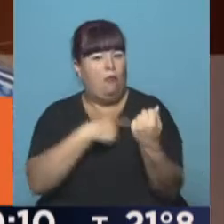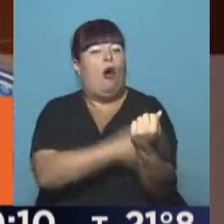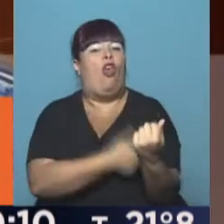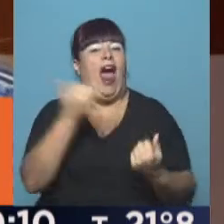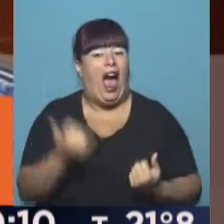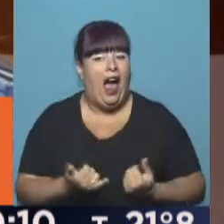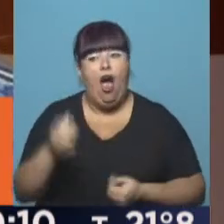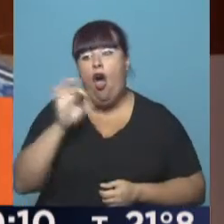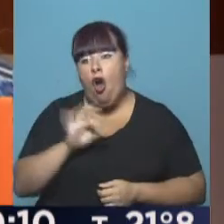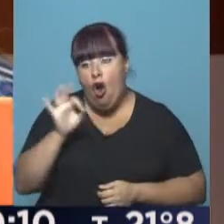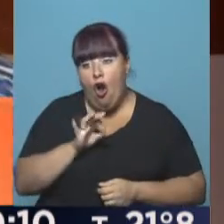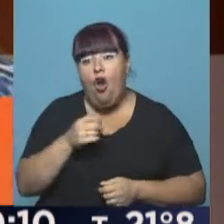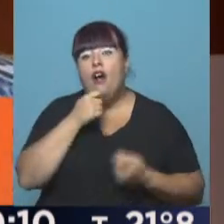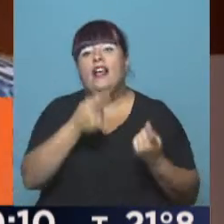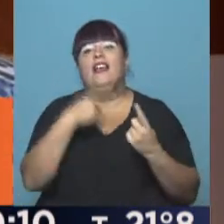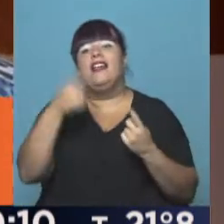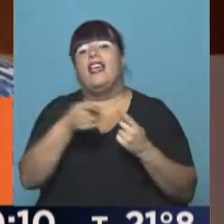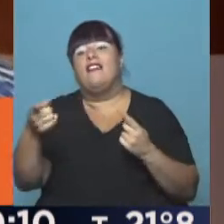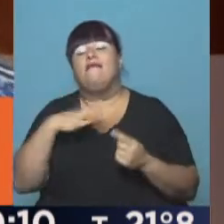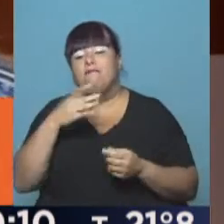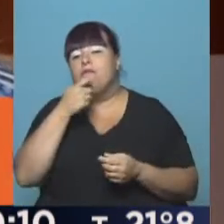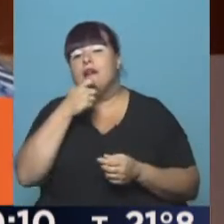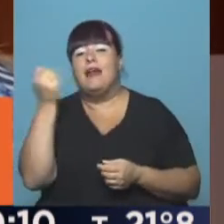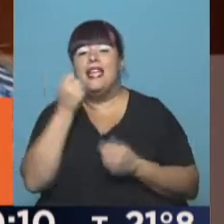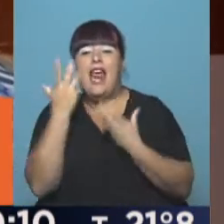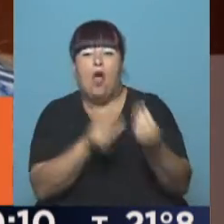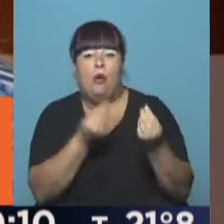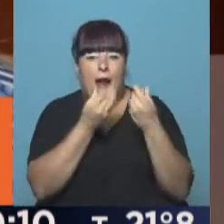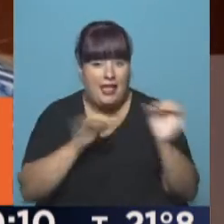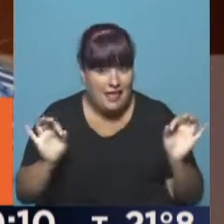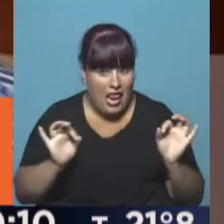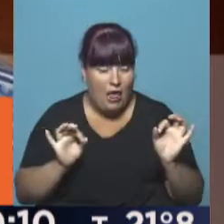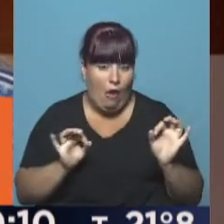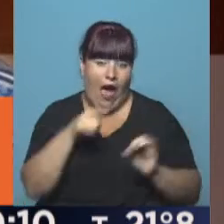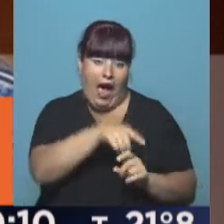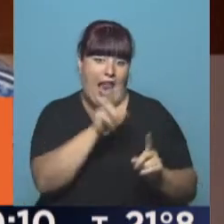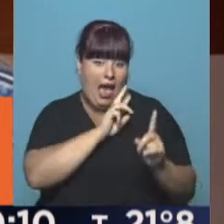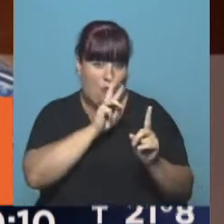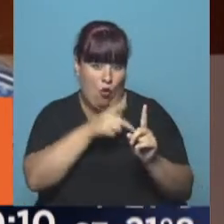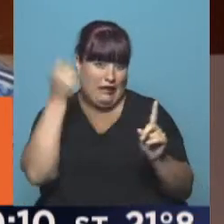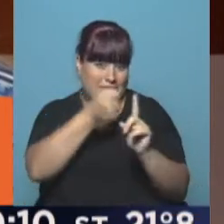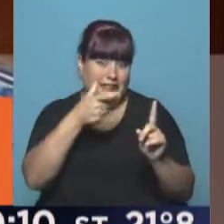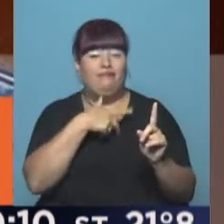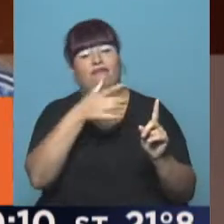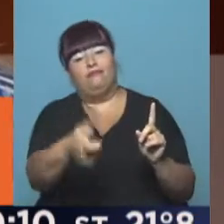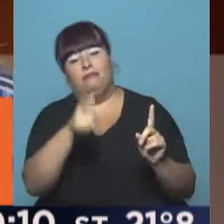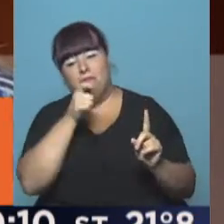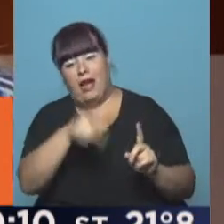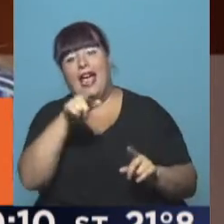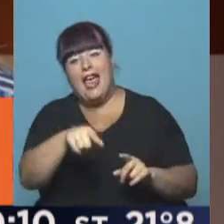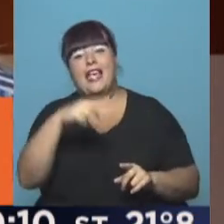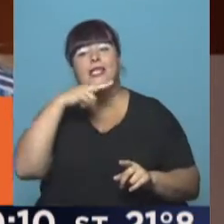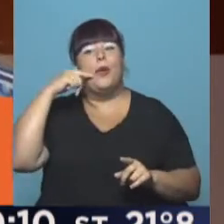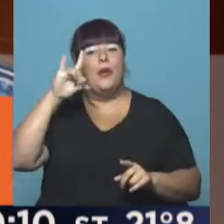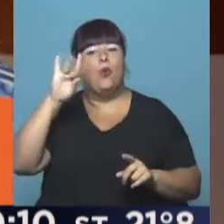o quien queda en la línea de fuego por intentar defender a esa mujer de la agresión eso es un femicidio